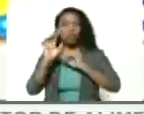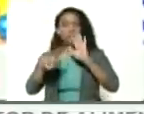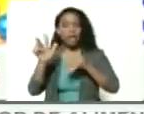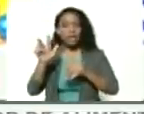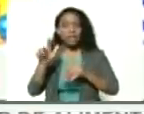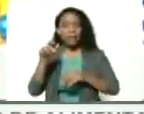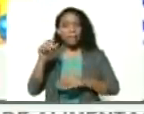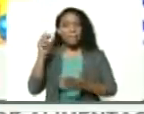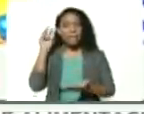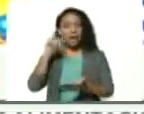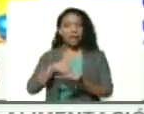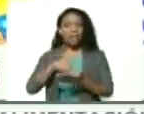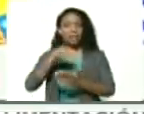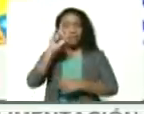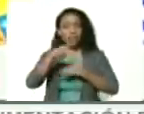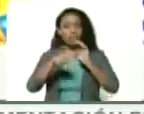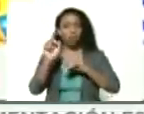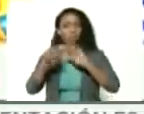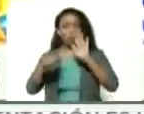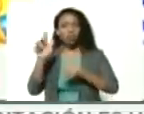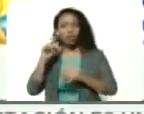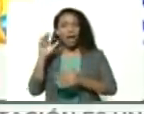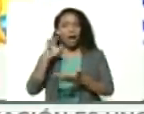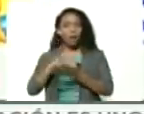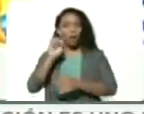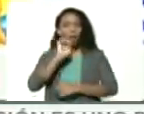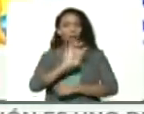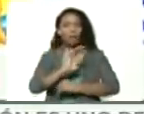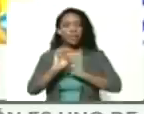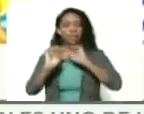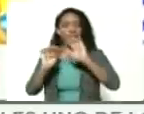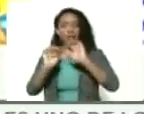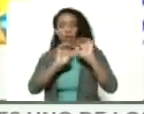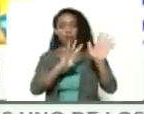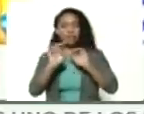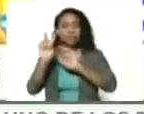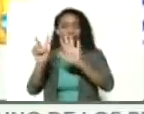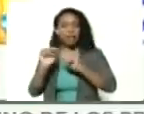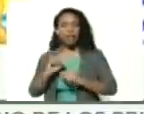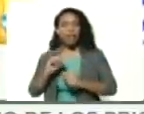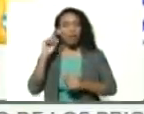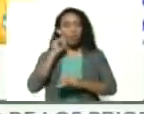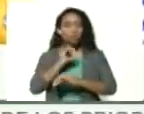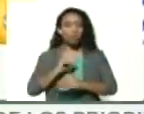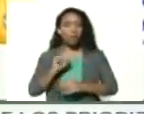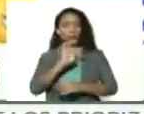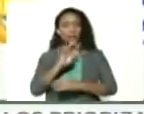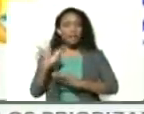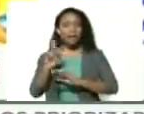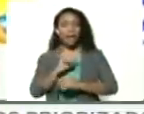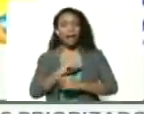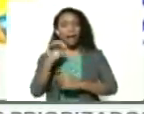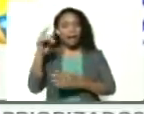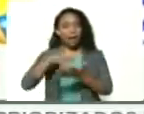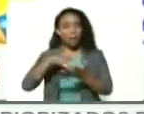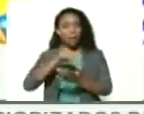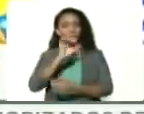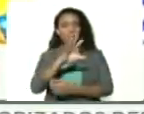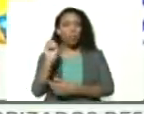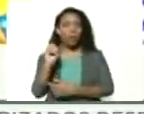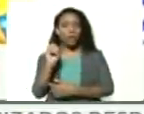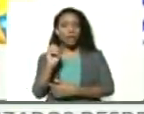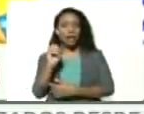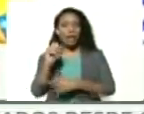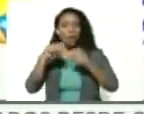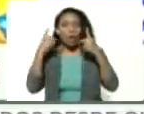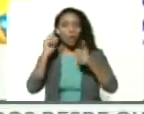112 casos, Aragua 97 casos, Zulia 73 casos, Carabobo 50, La Guaira 46,